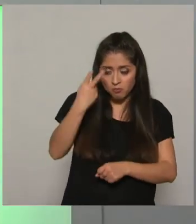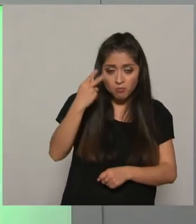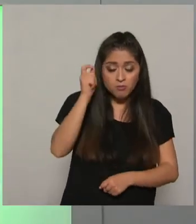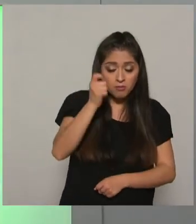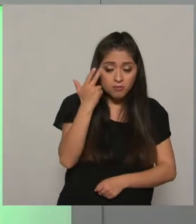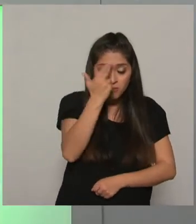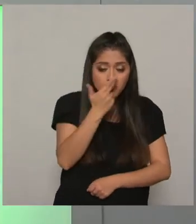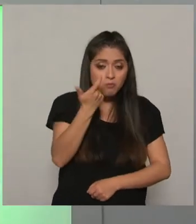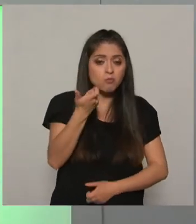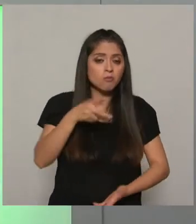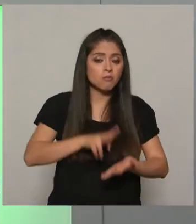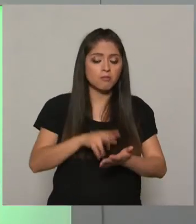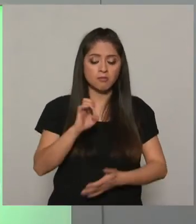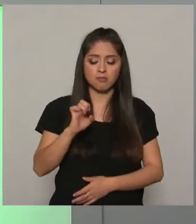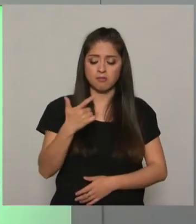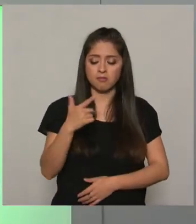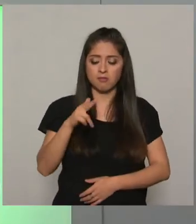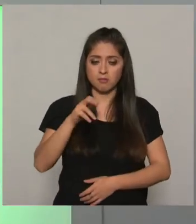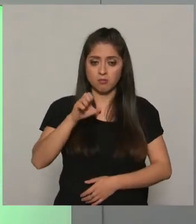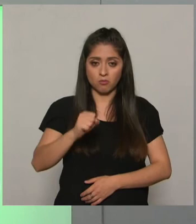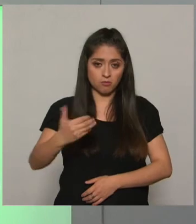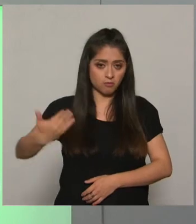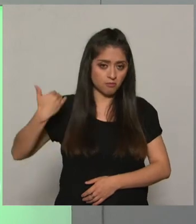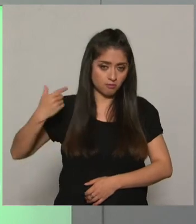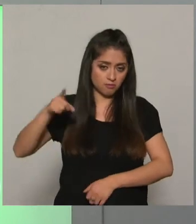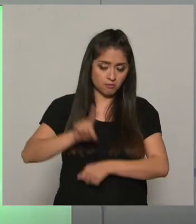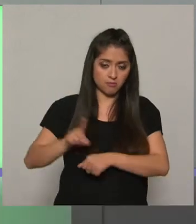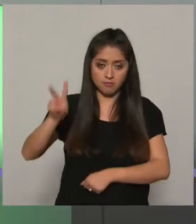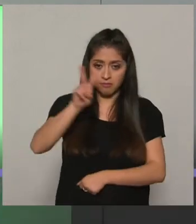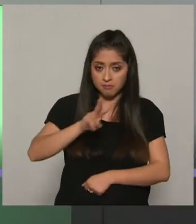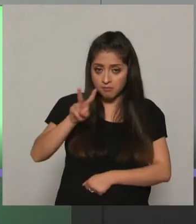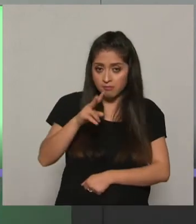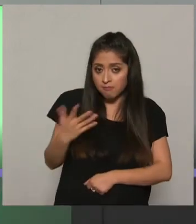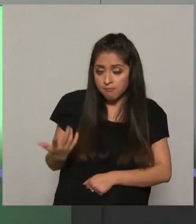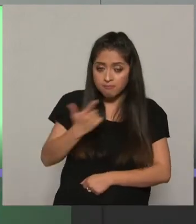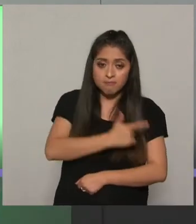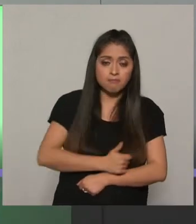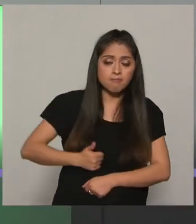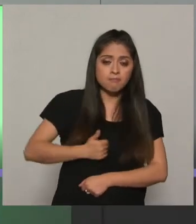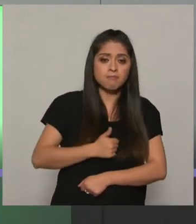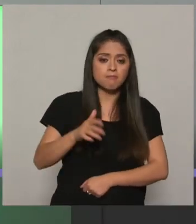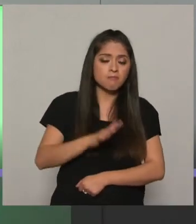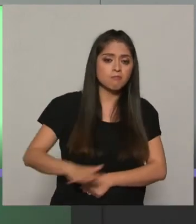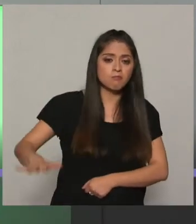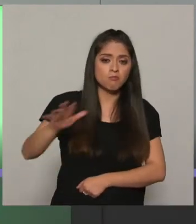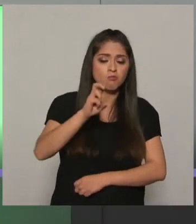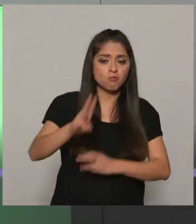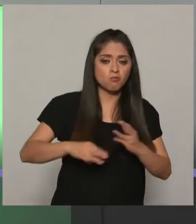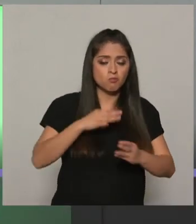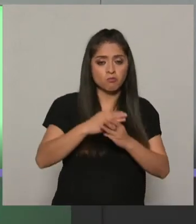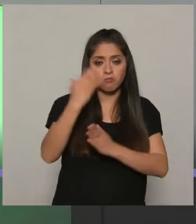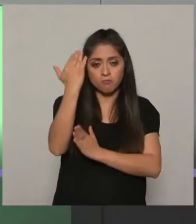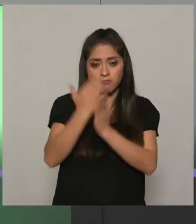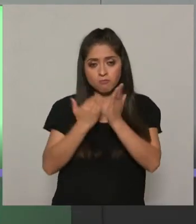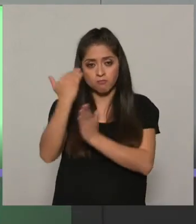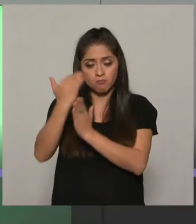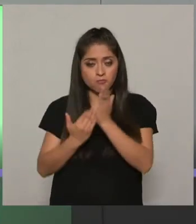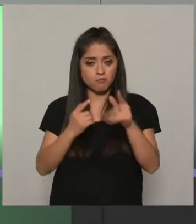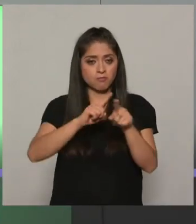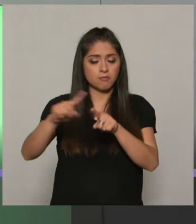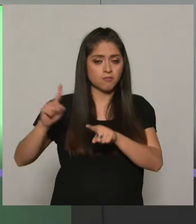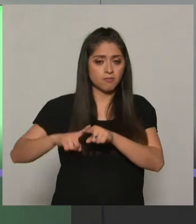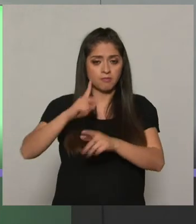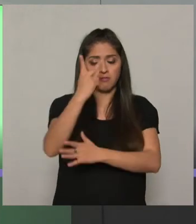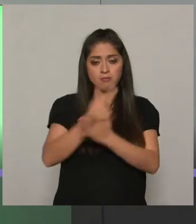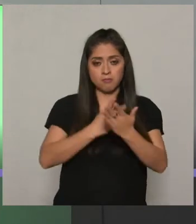ojo al presupuesto de egresos de la Federación que aprobaron el viernes, y lamentablemente para las entidades del país hay una reducción en distintos programas,